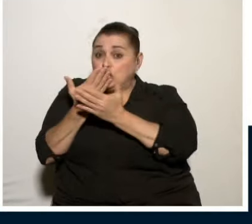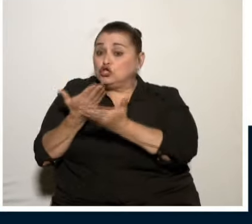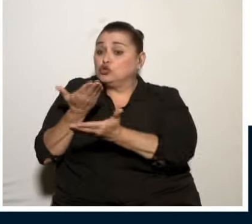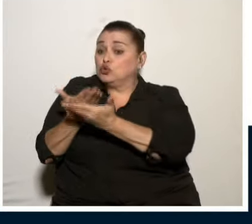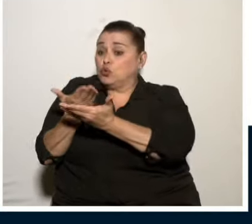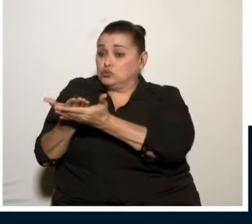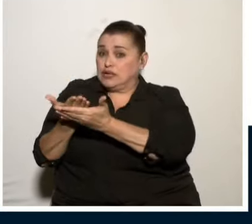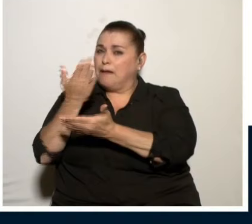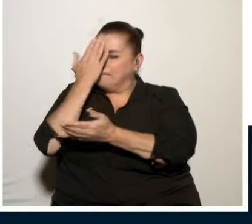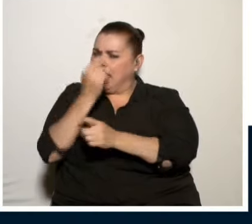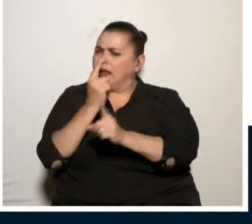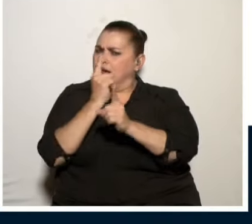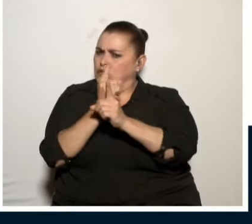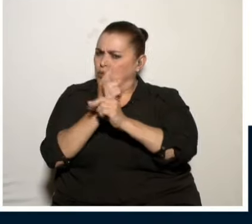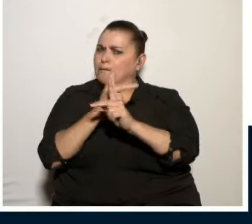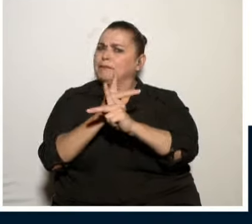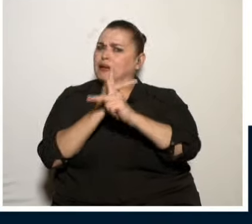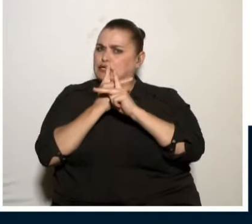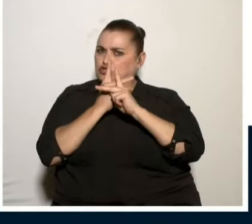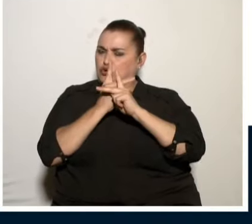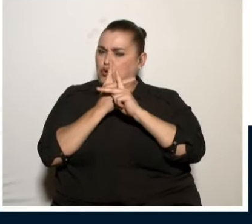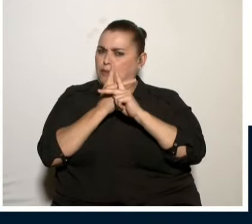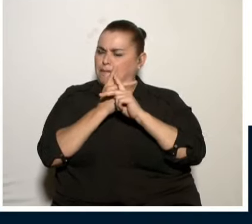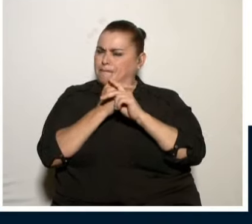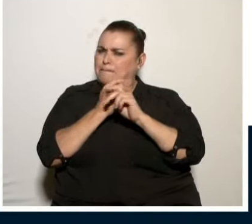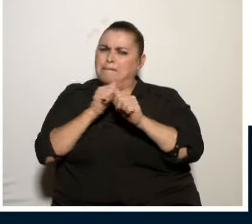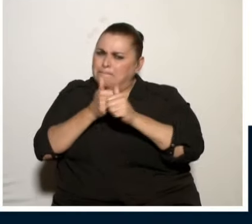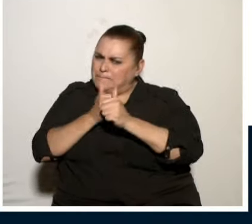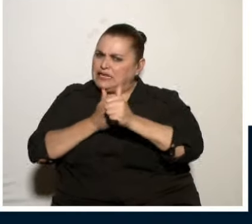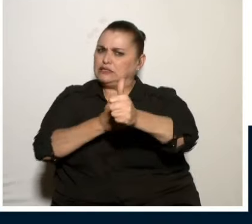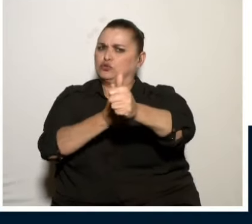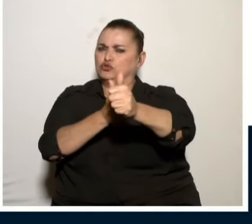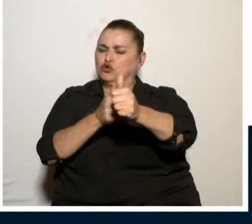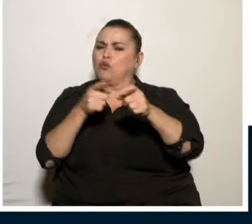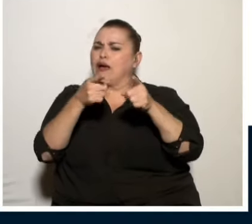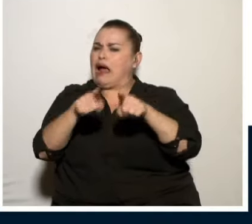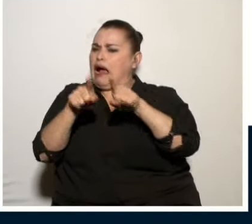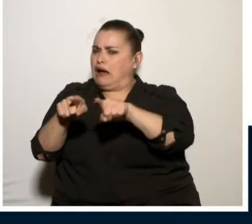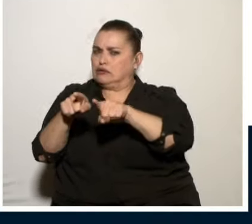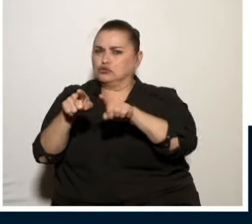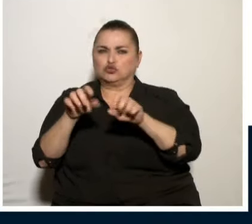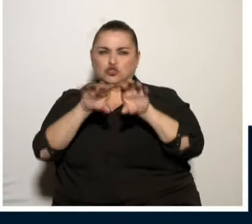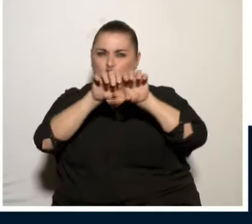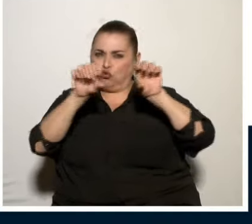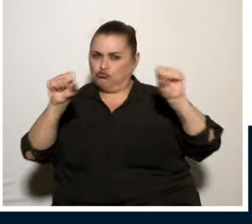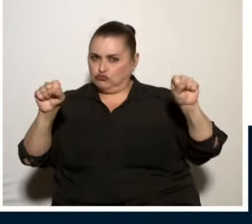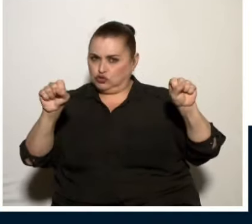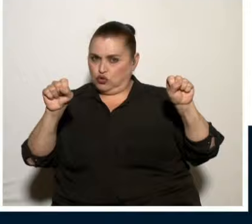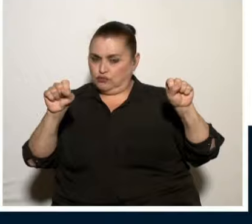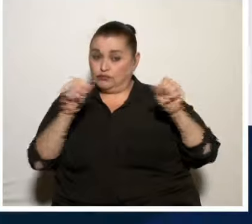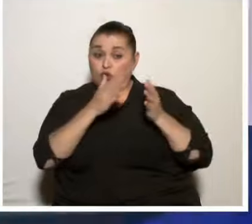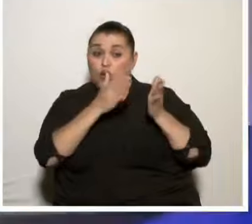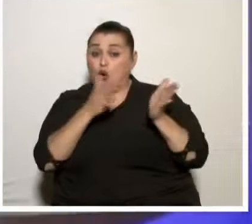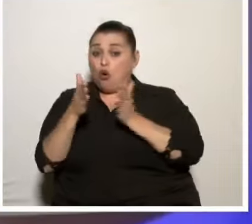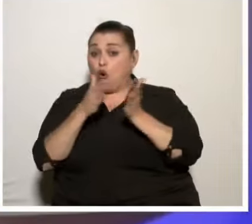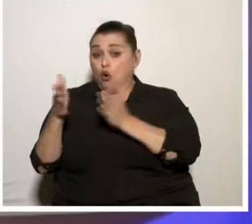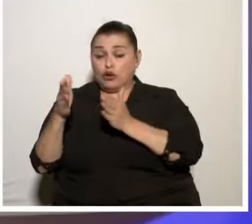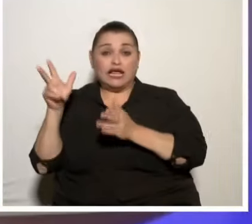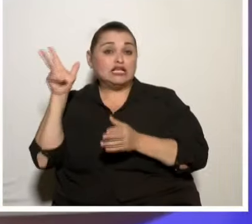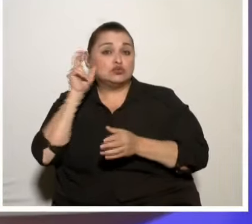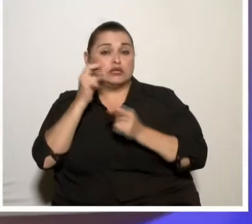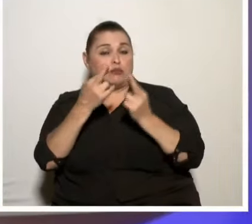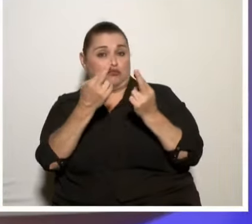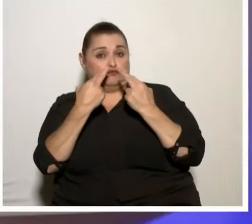la adecuada prevención y persecución de los actos de corrupción? Por el orden,